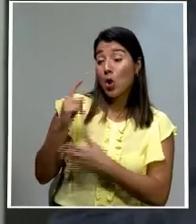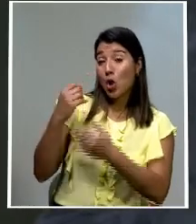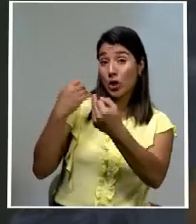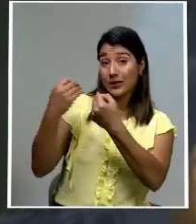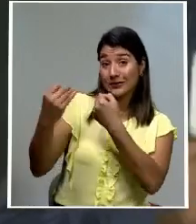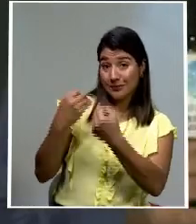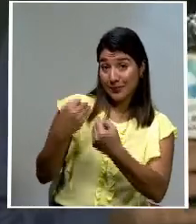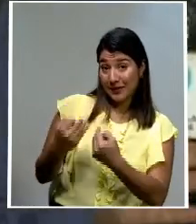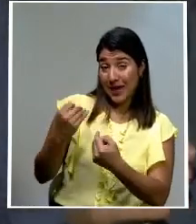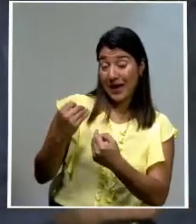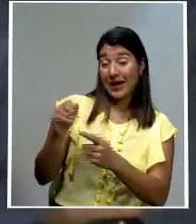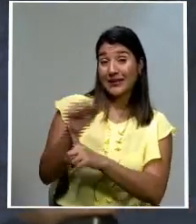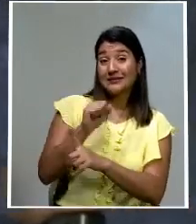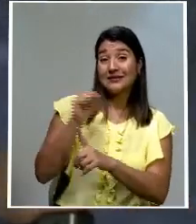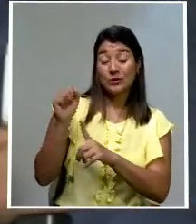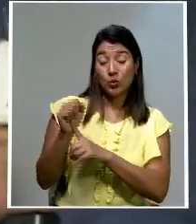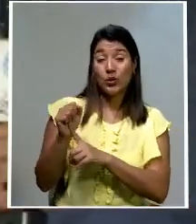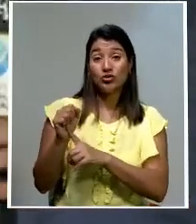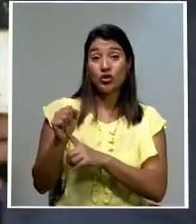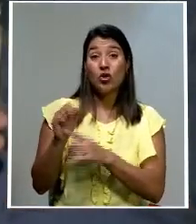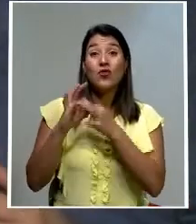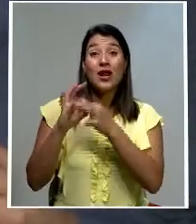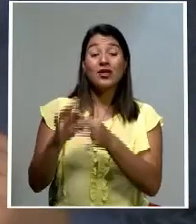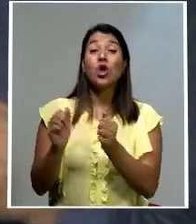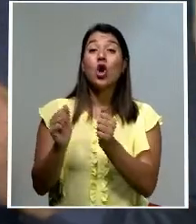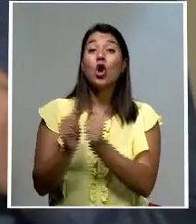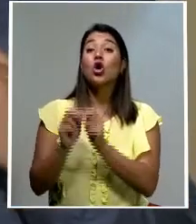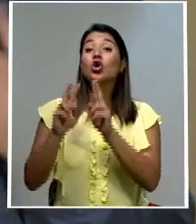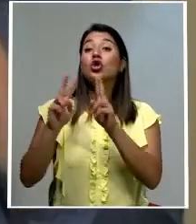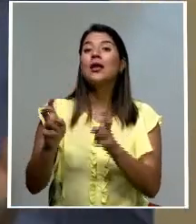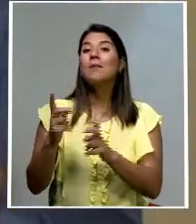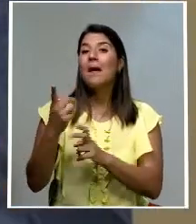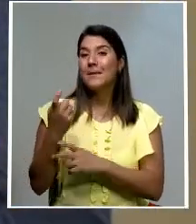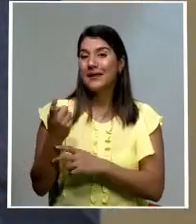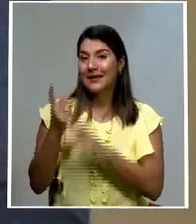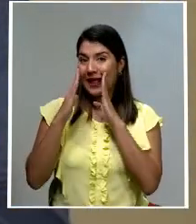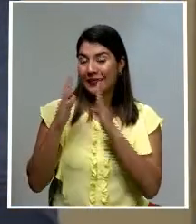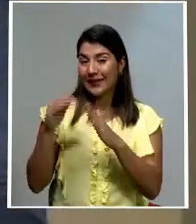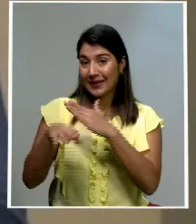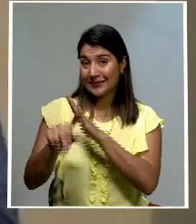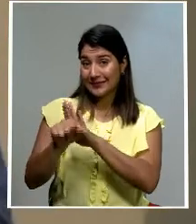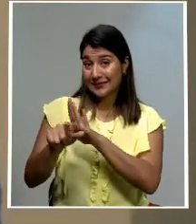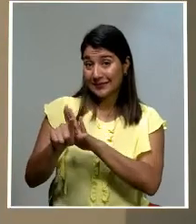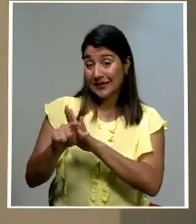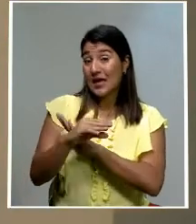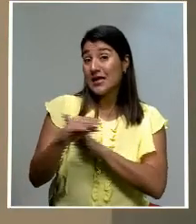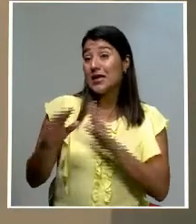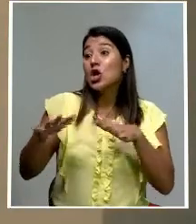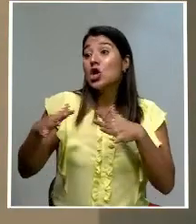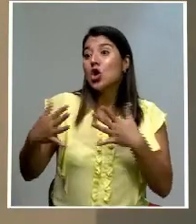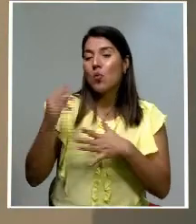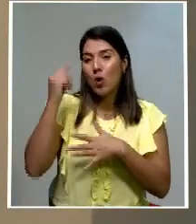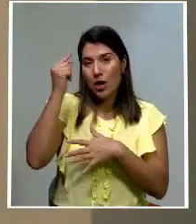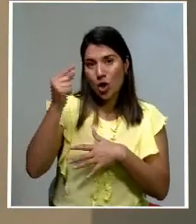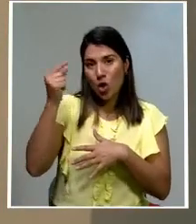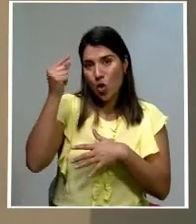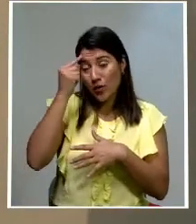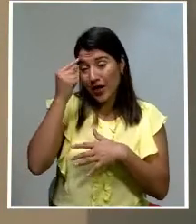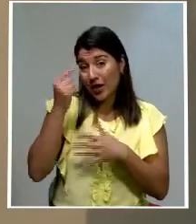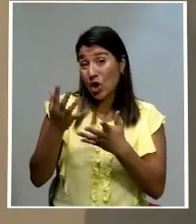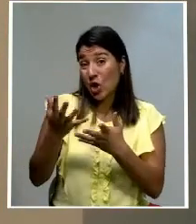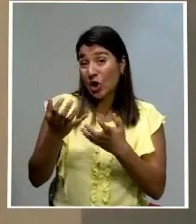un poco la situación de esta agenda legislativa, de cómo pretende también el Poder Ejecutivo que